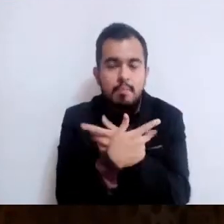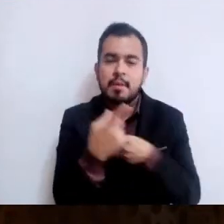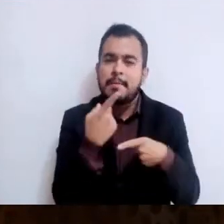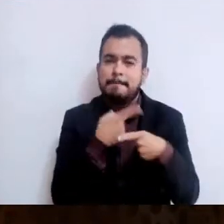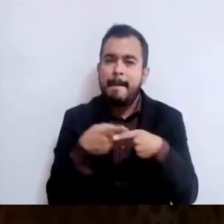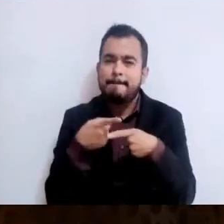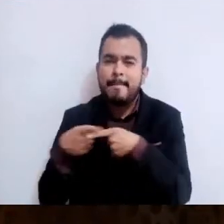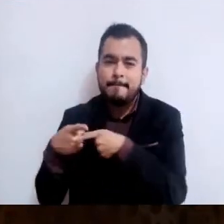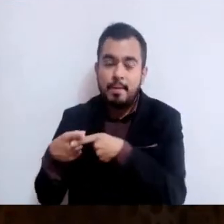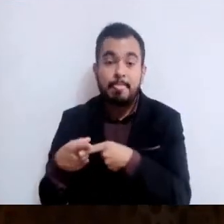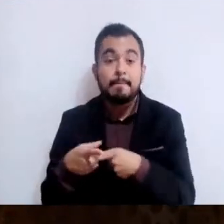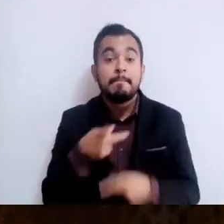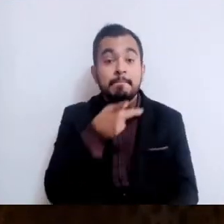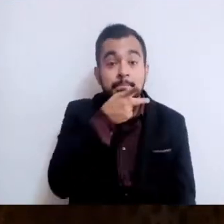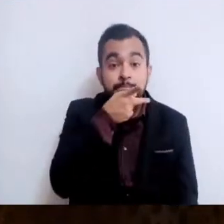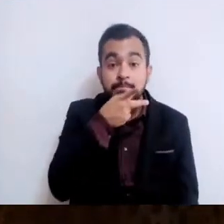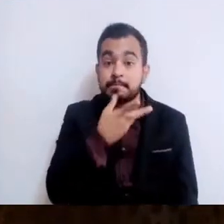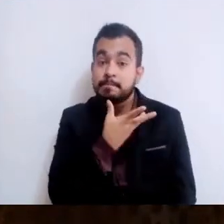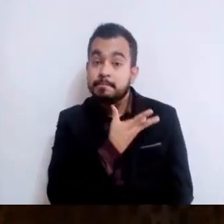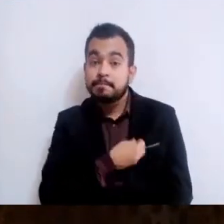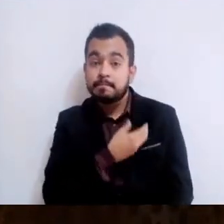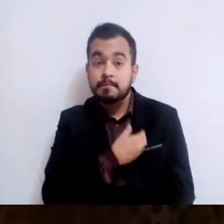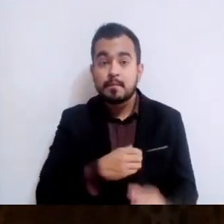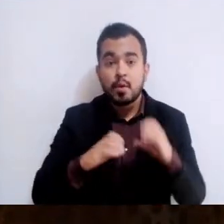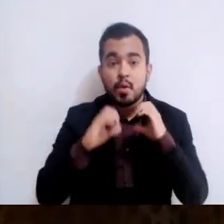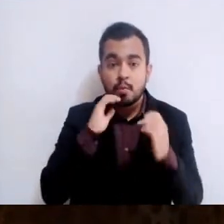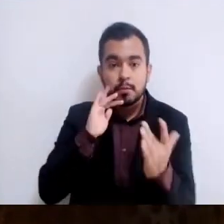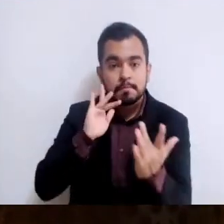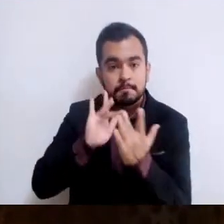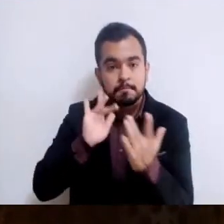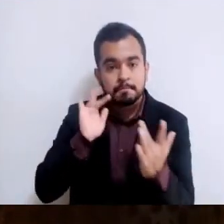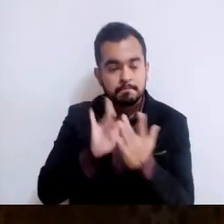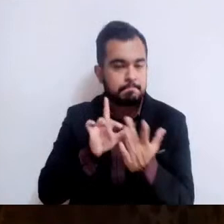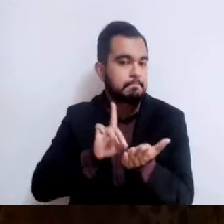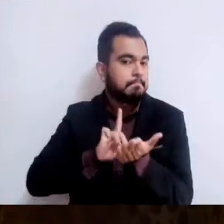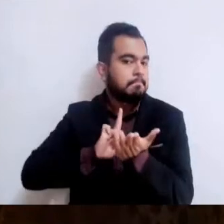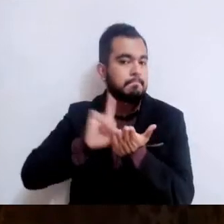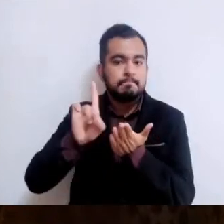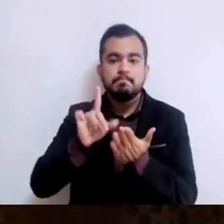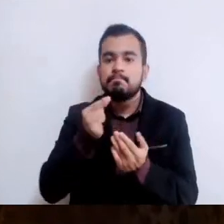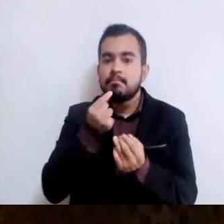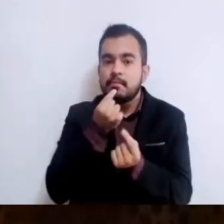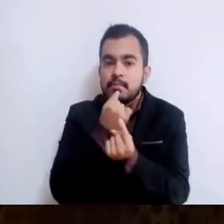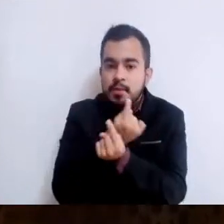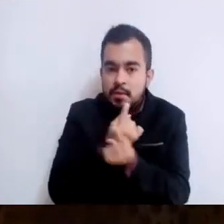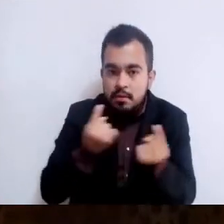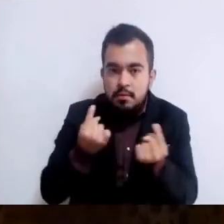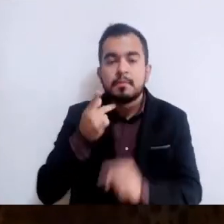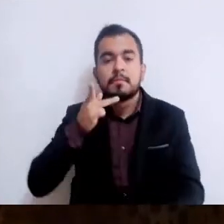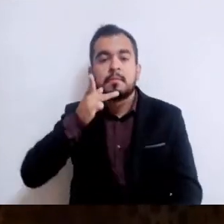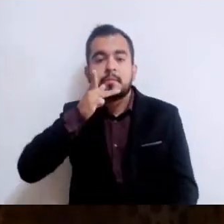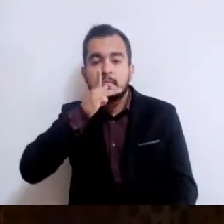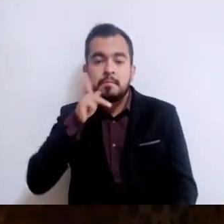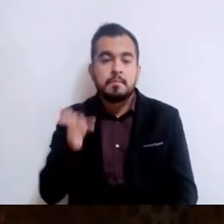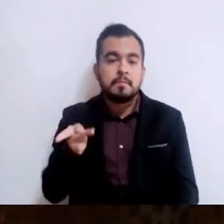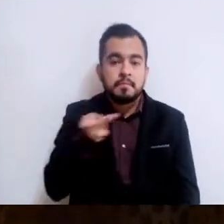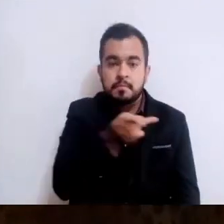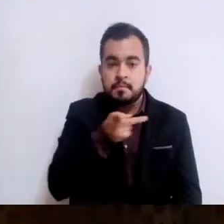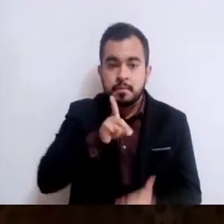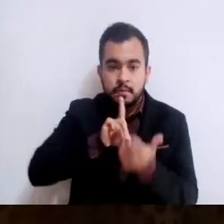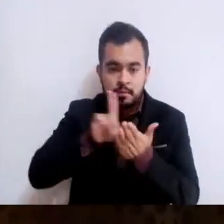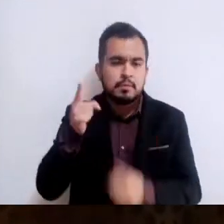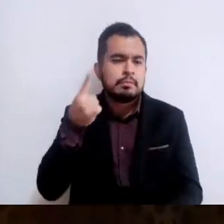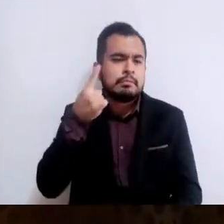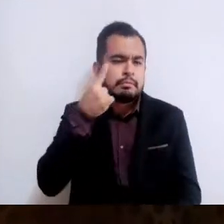hijos constituye un derecho tanto para los progenitores como para los niños. Esta problemática es muy frecuente en